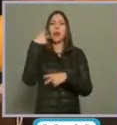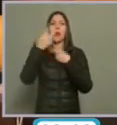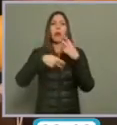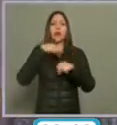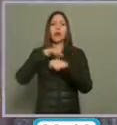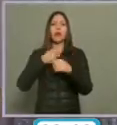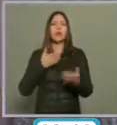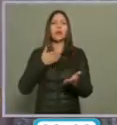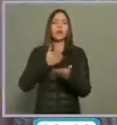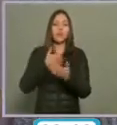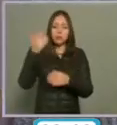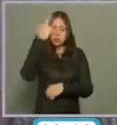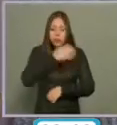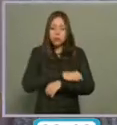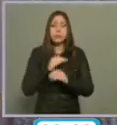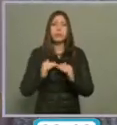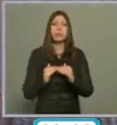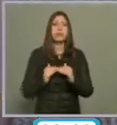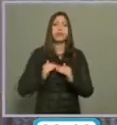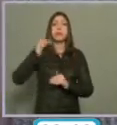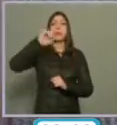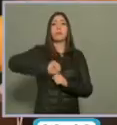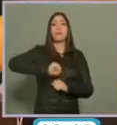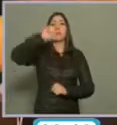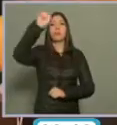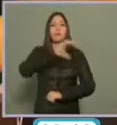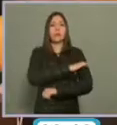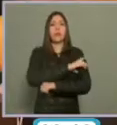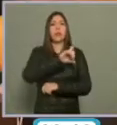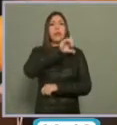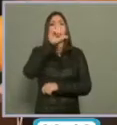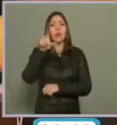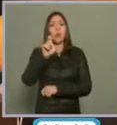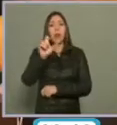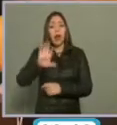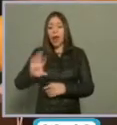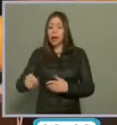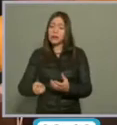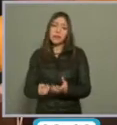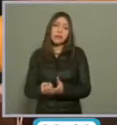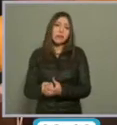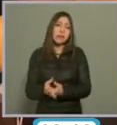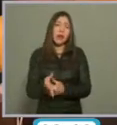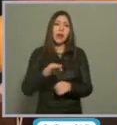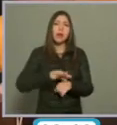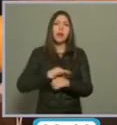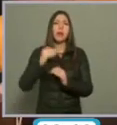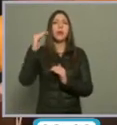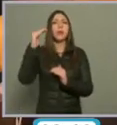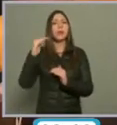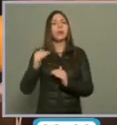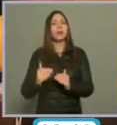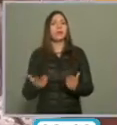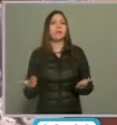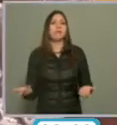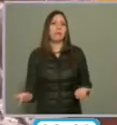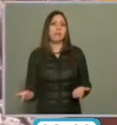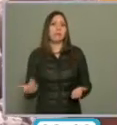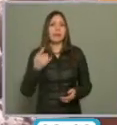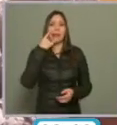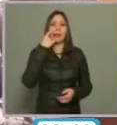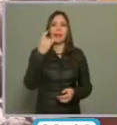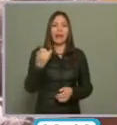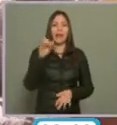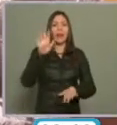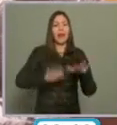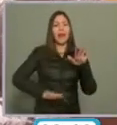de consultorio, al ratito ya está en cifras normales. Eso también hay que diagnosticar. El diagnóstico luego no es fácil de hacer. Muchas veces se necesita